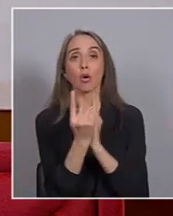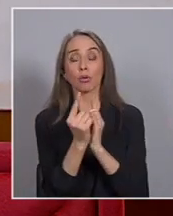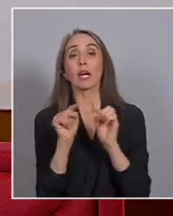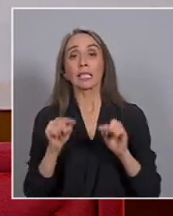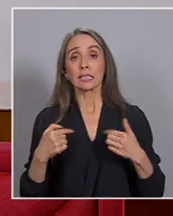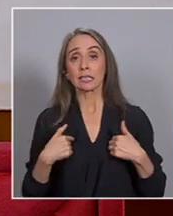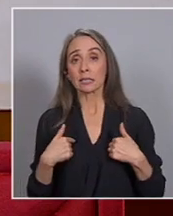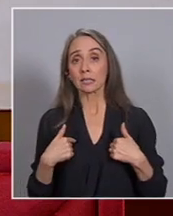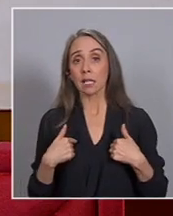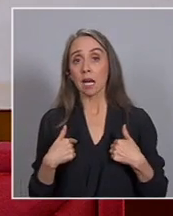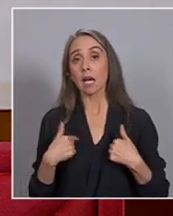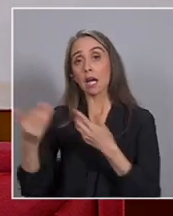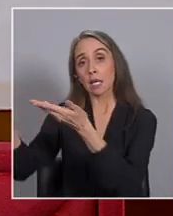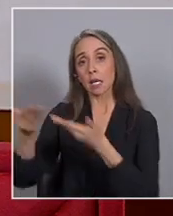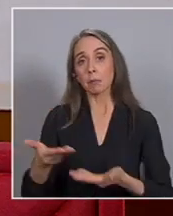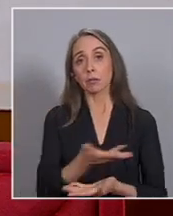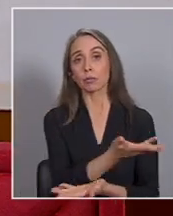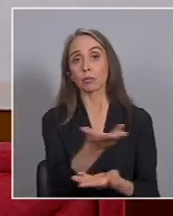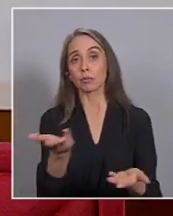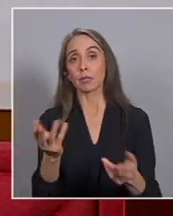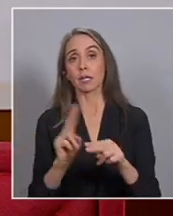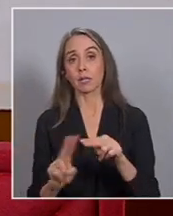Esa es la invitación que les hago.